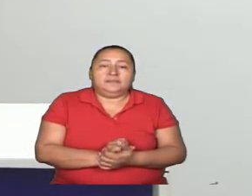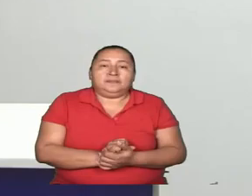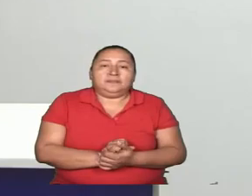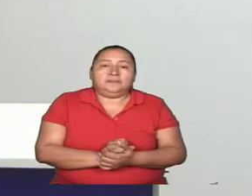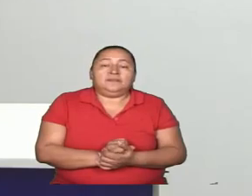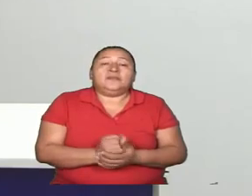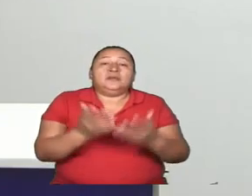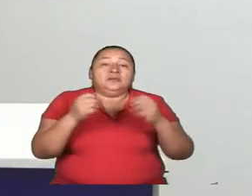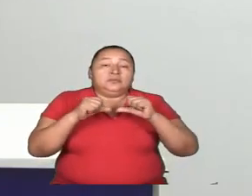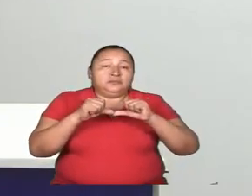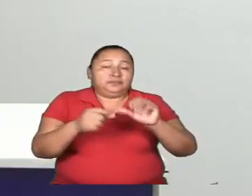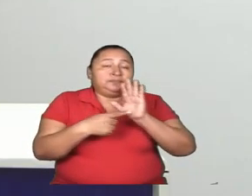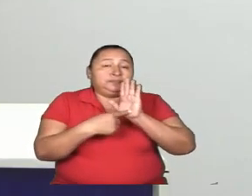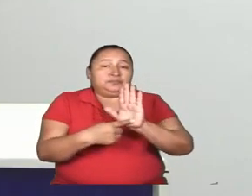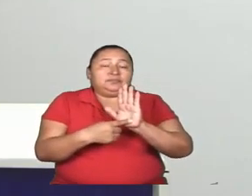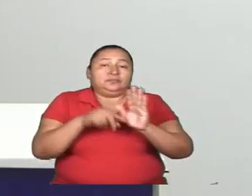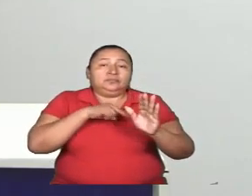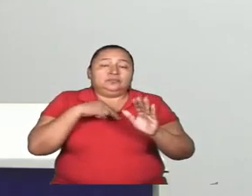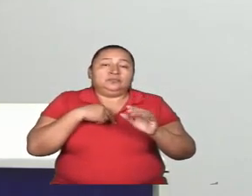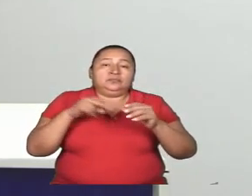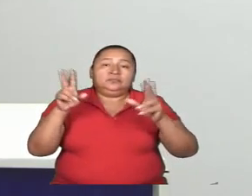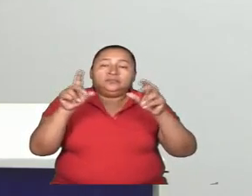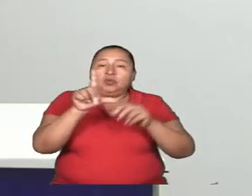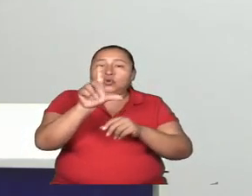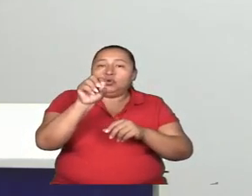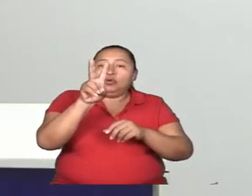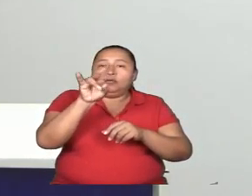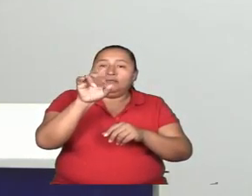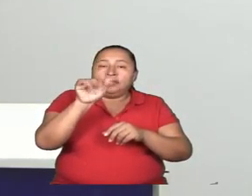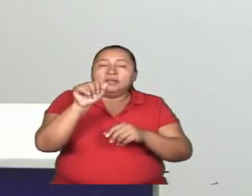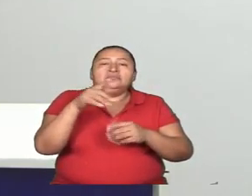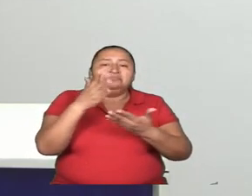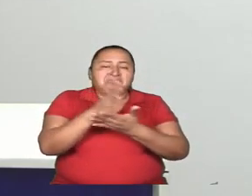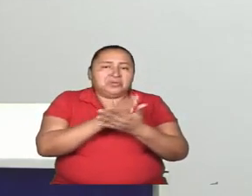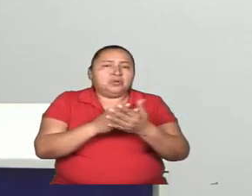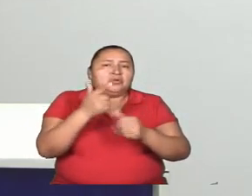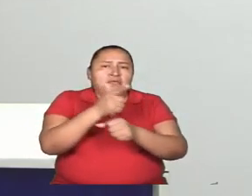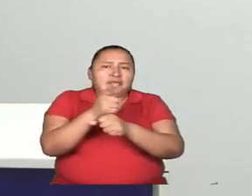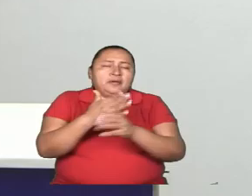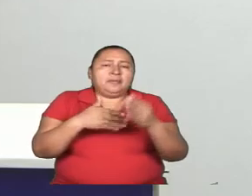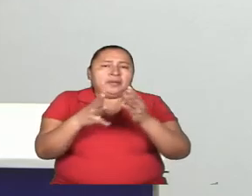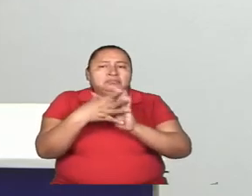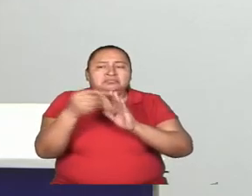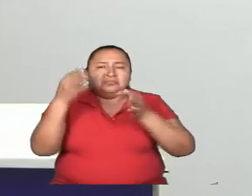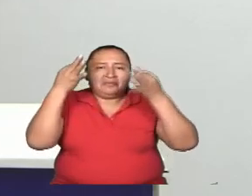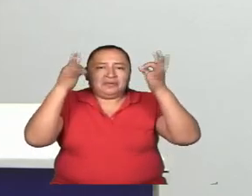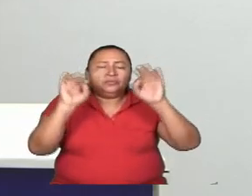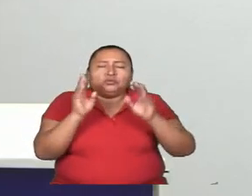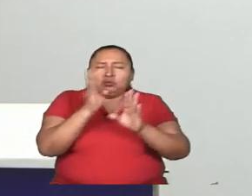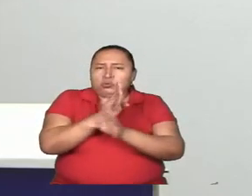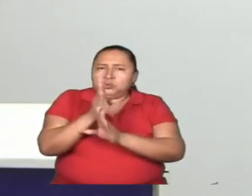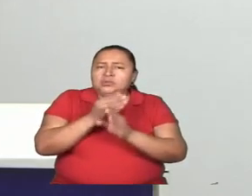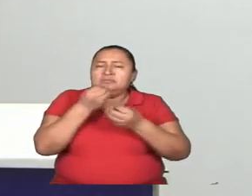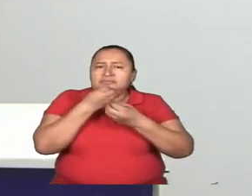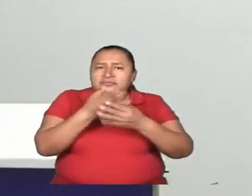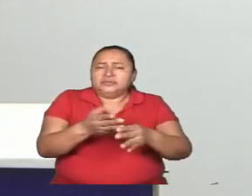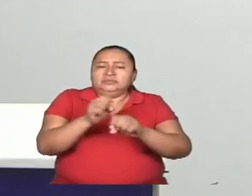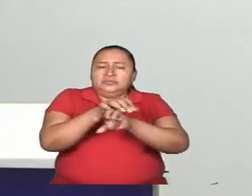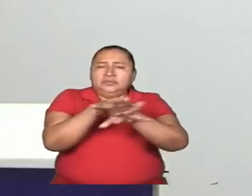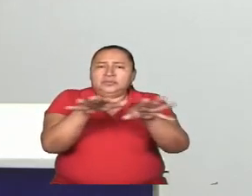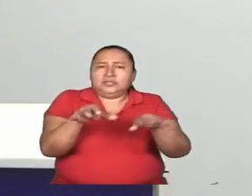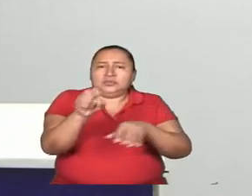A continuación les presentamos nuestro segmento Lo Viral, el cual contiene algunos de los videos más populares y curiosos publicados en las